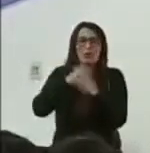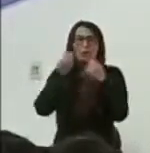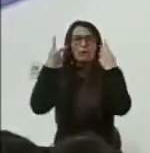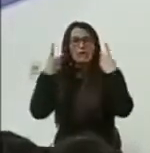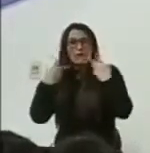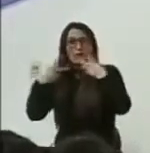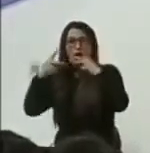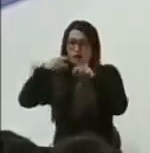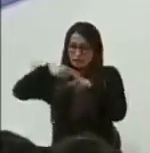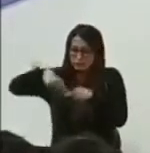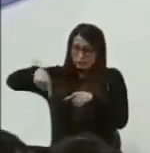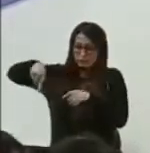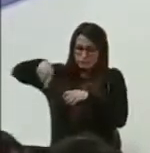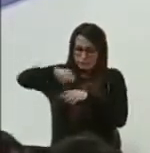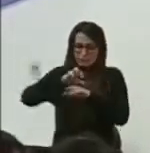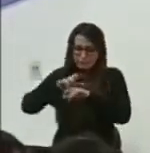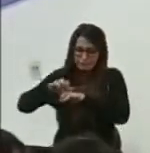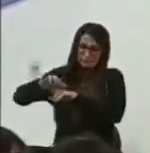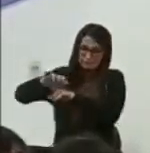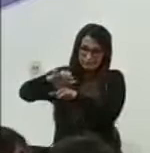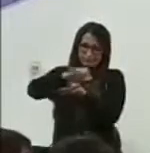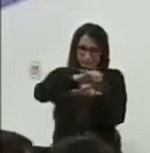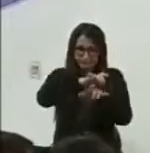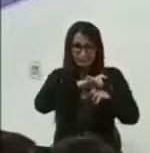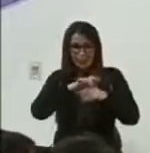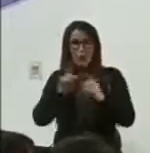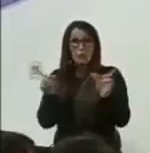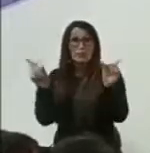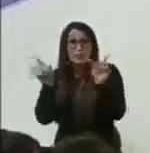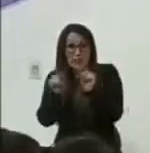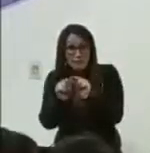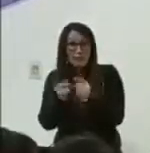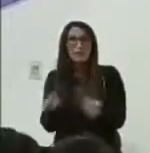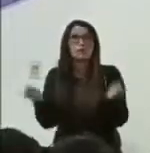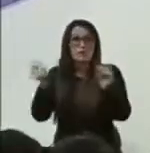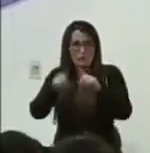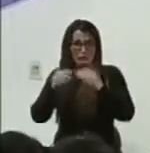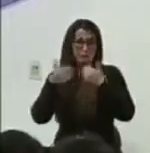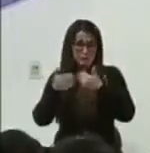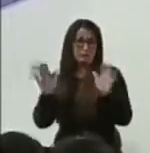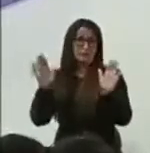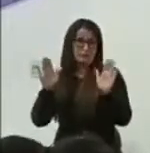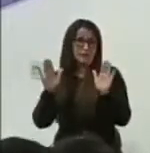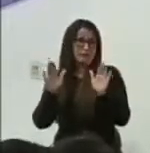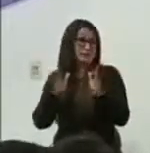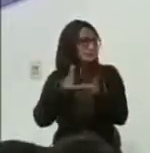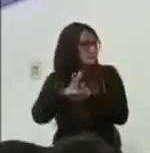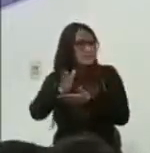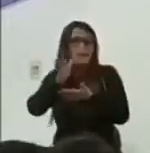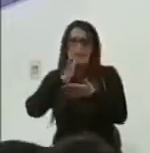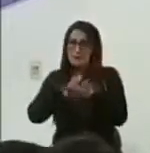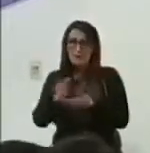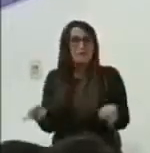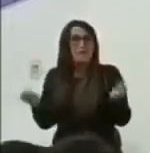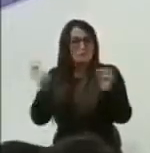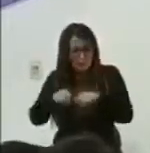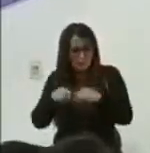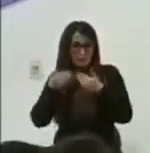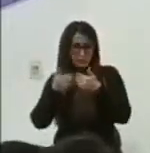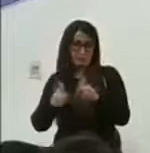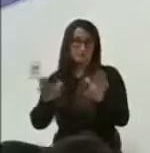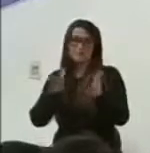es circular, porque se termina para volver a empezar. Nosotros siempre estamos volviendo a